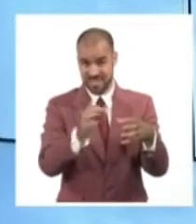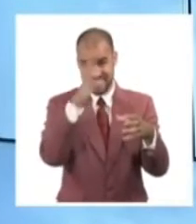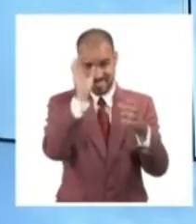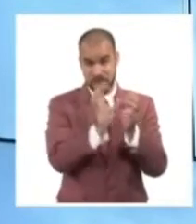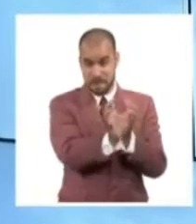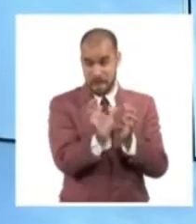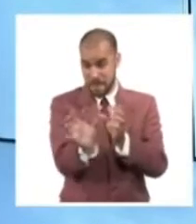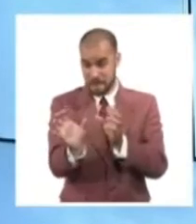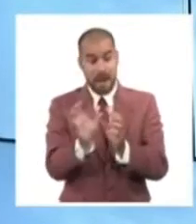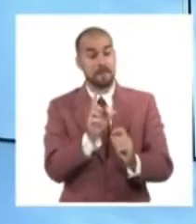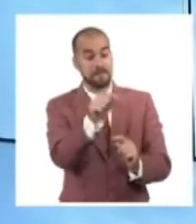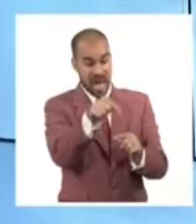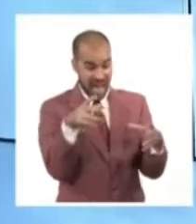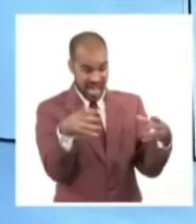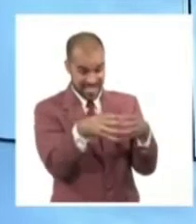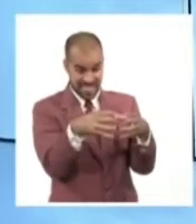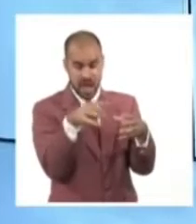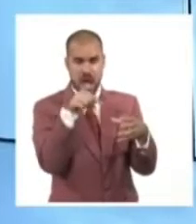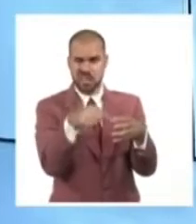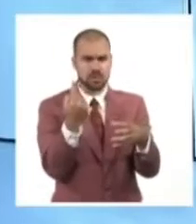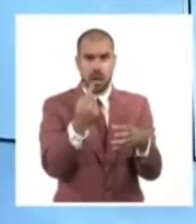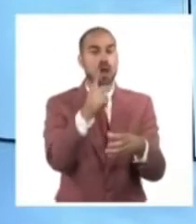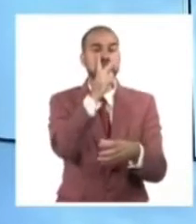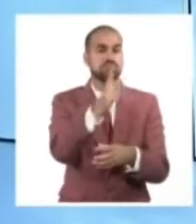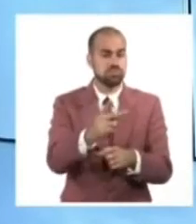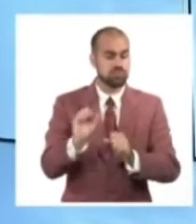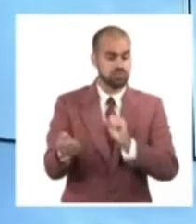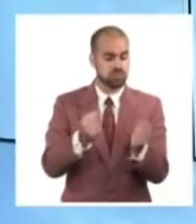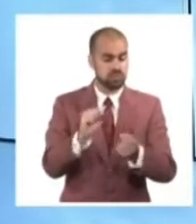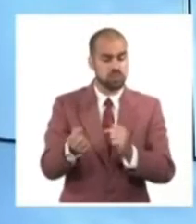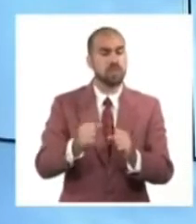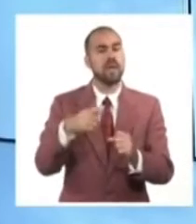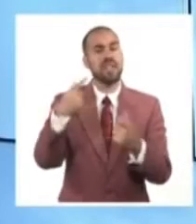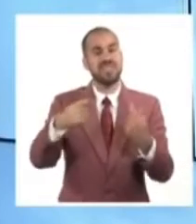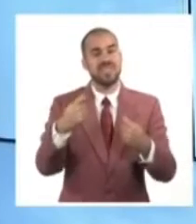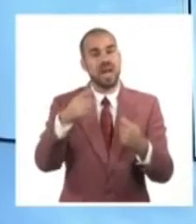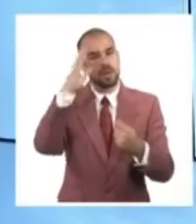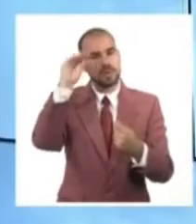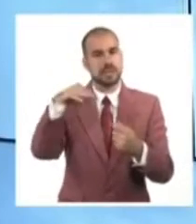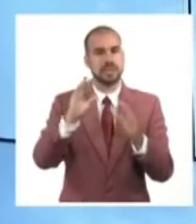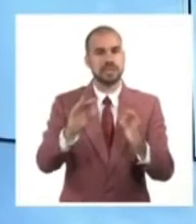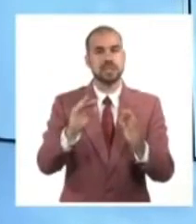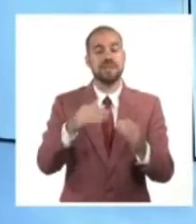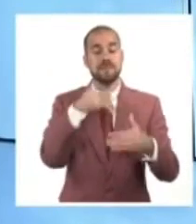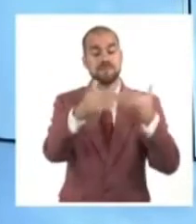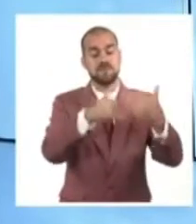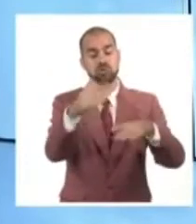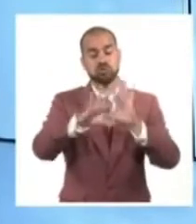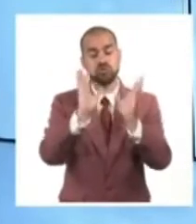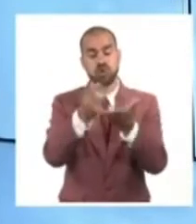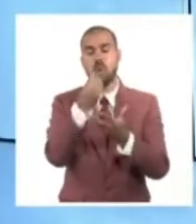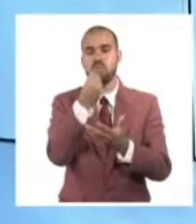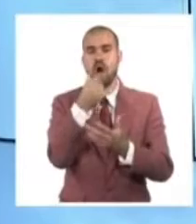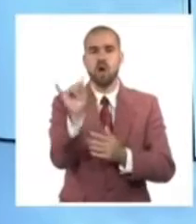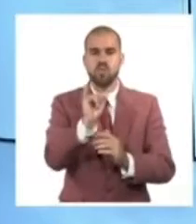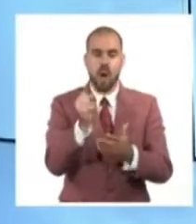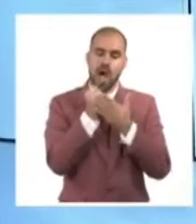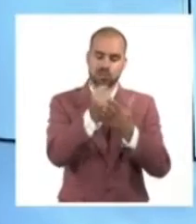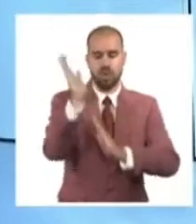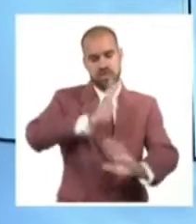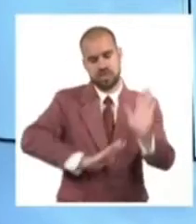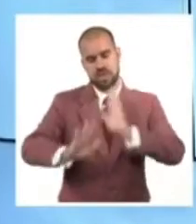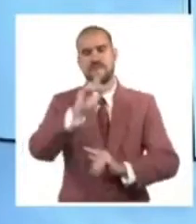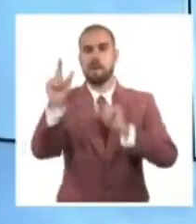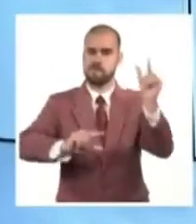esencia, velar por un proceso, porque en Cuba primen que todos los procesos sean más garantistas y que